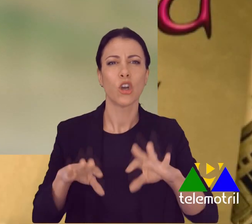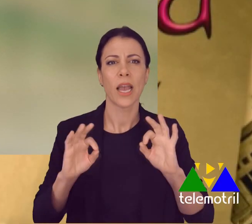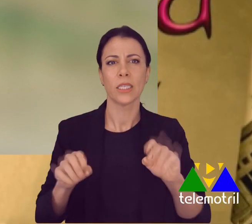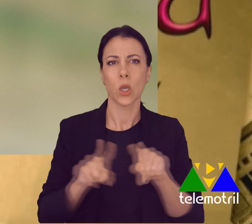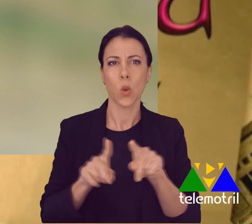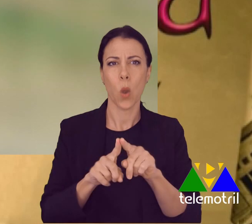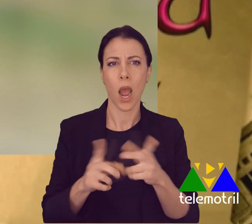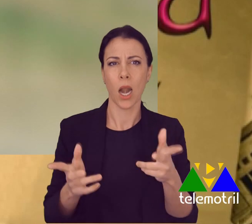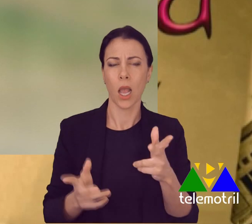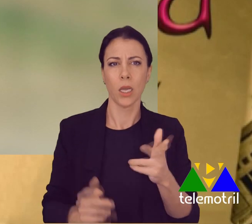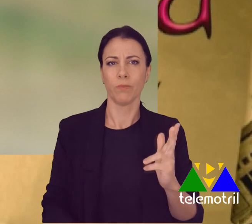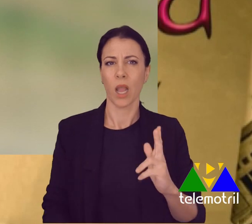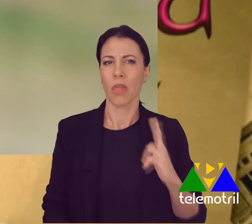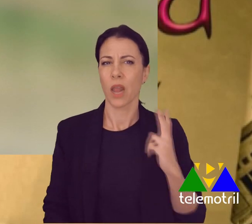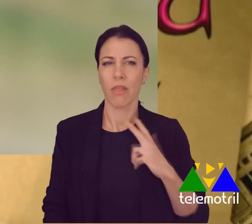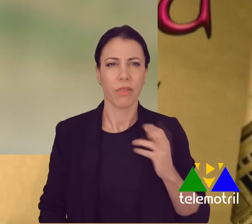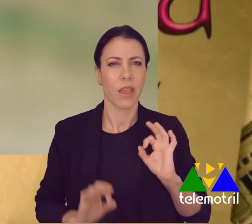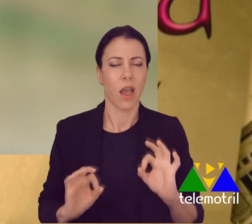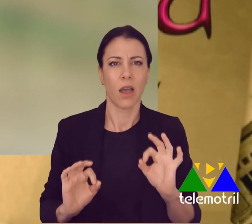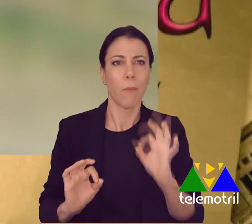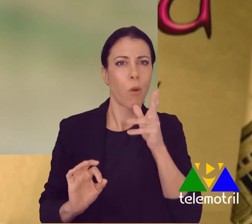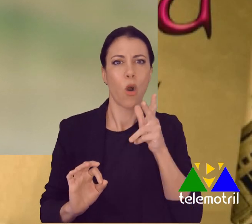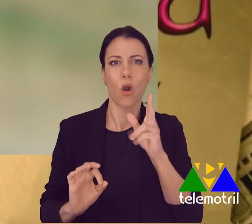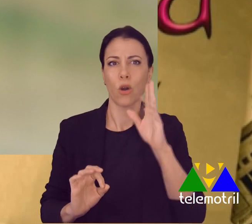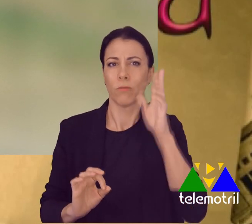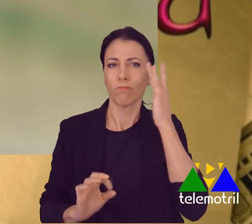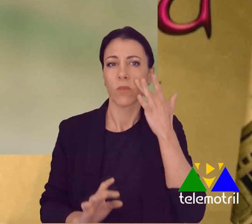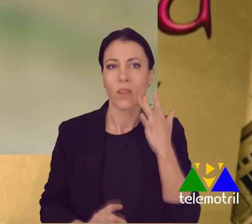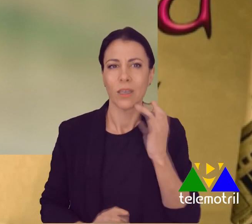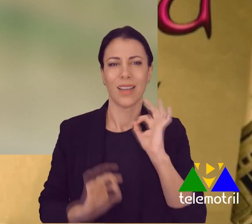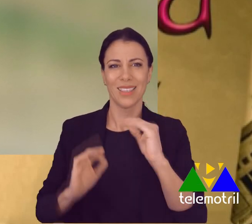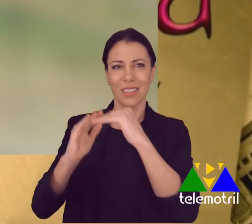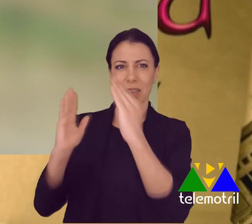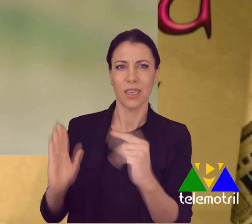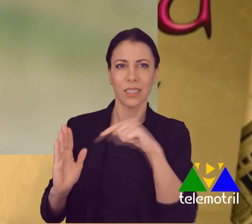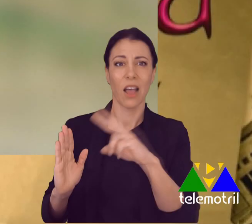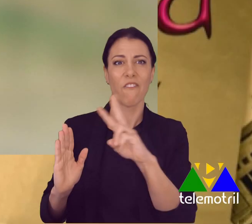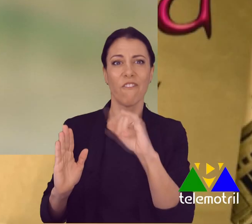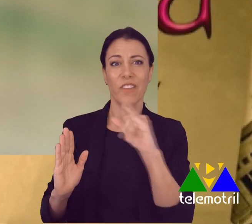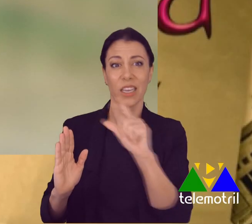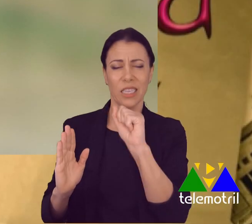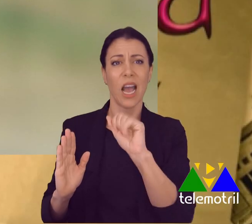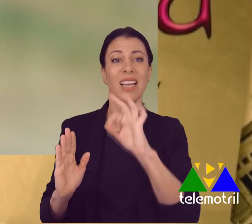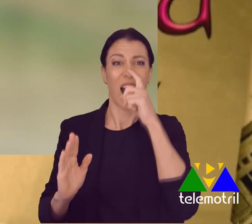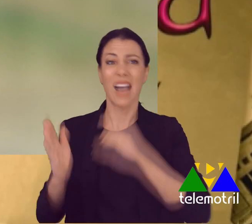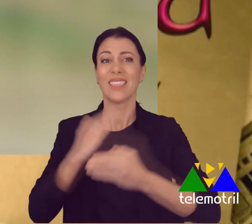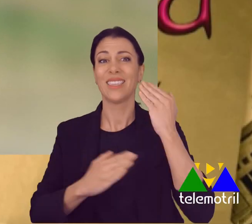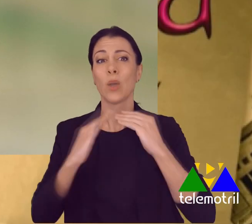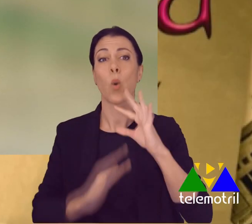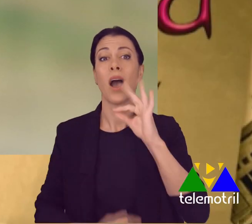Excelencias y Antigüedades y Excelencias de la Villa de Motril, Antigua Sesi, así se llama el libro,